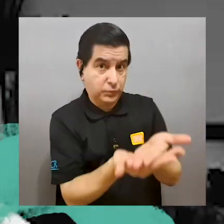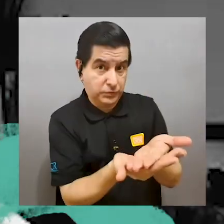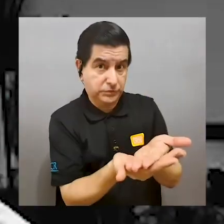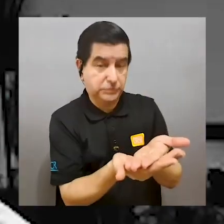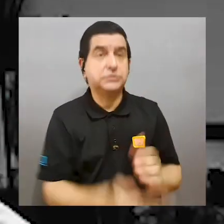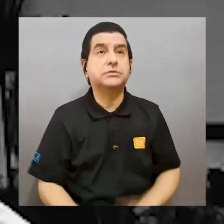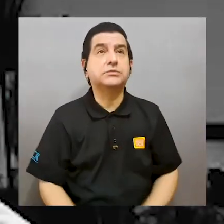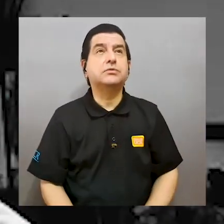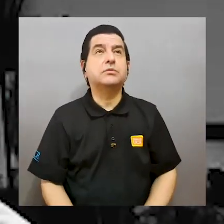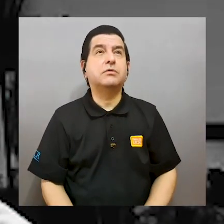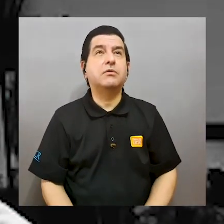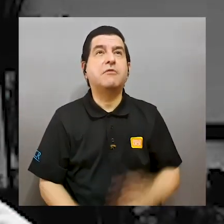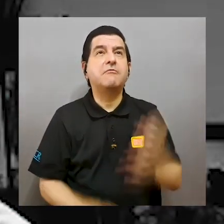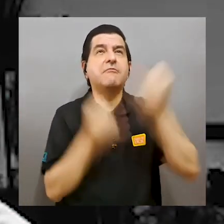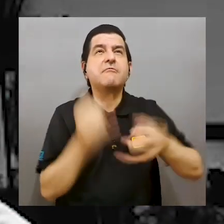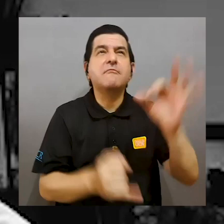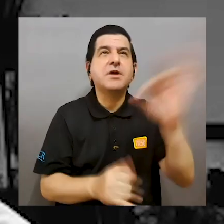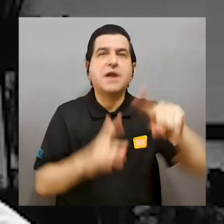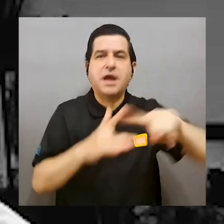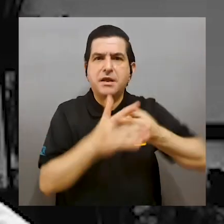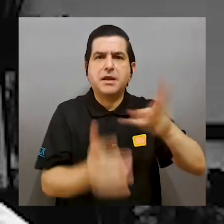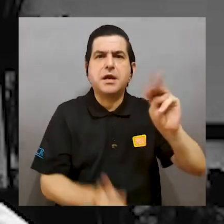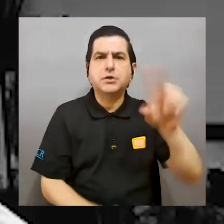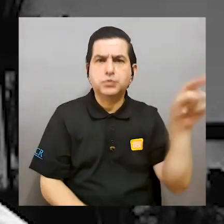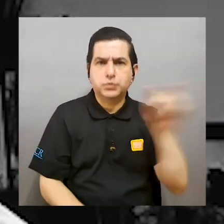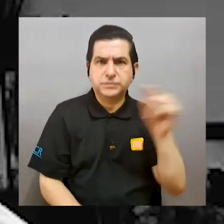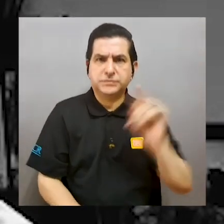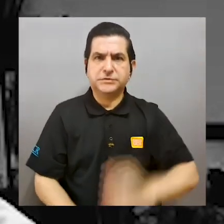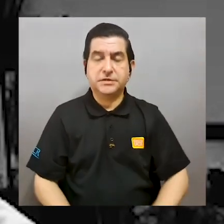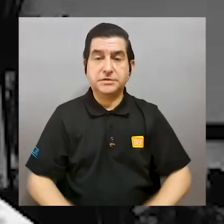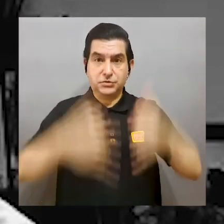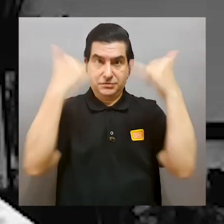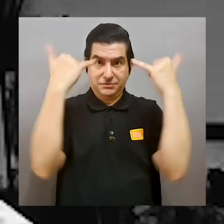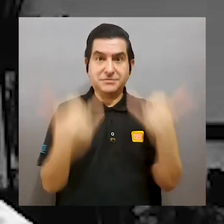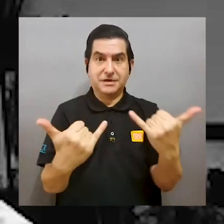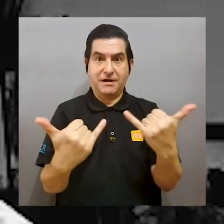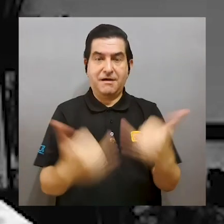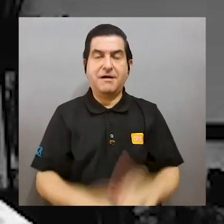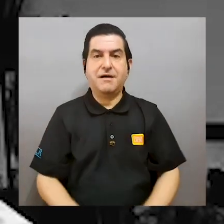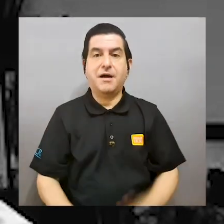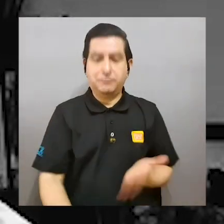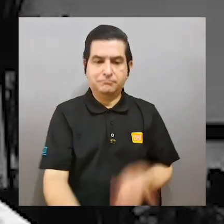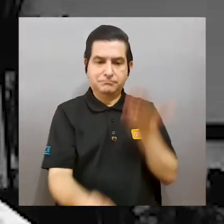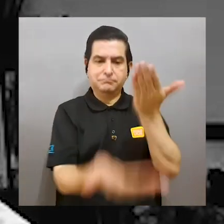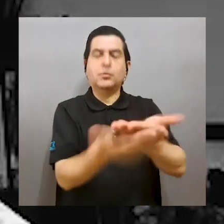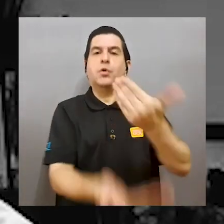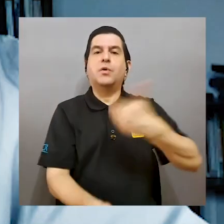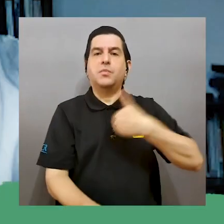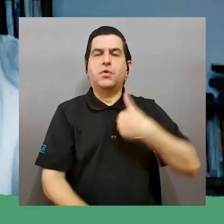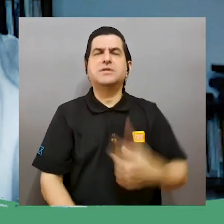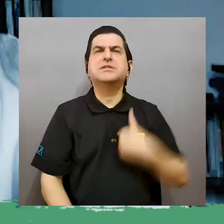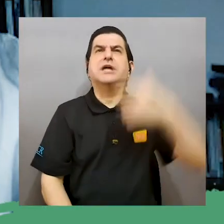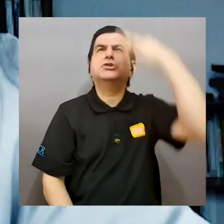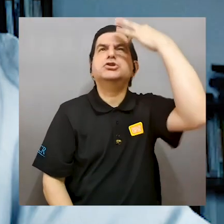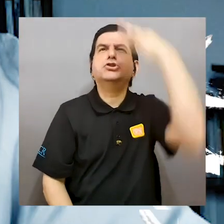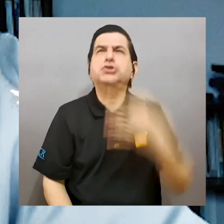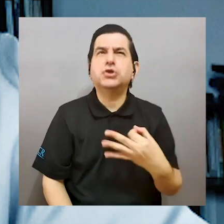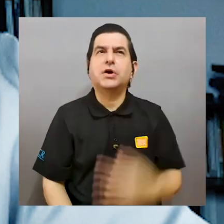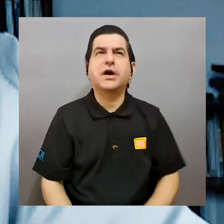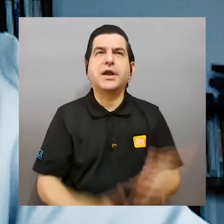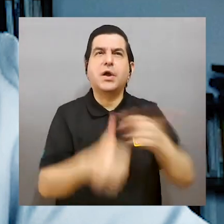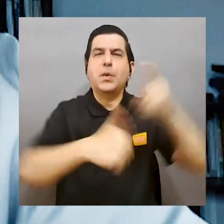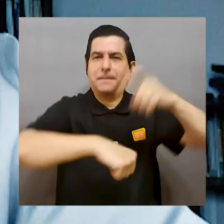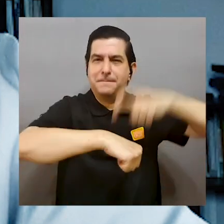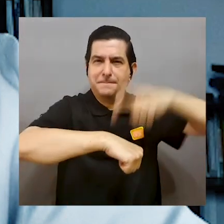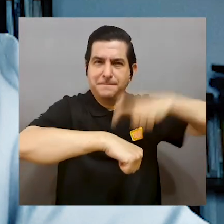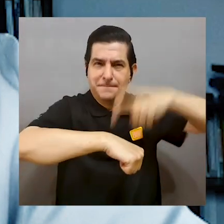lanzó a finales de febrero, principios de marzo, donde ya hay una propuesta. Si no me equivoco, hay